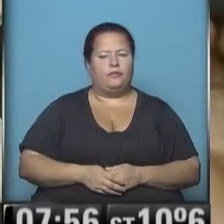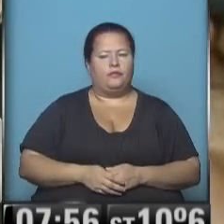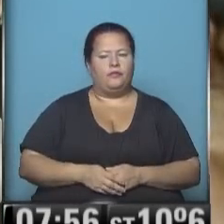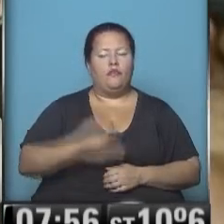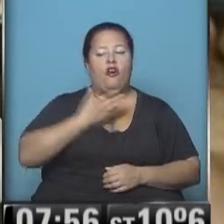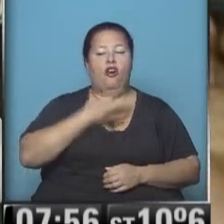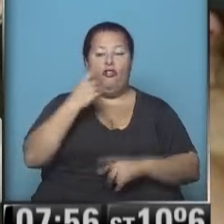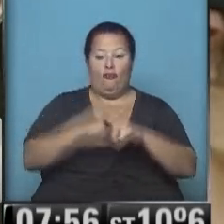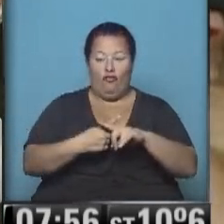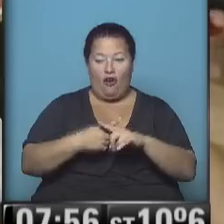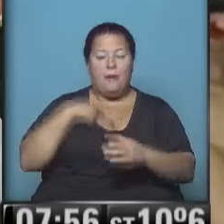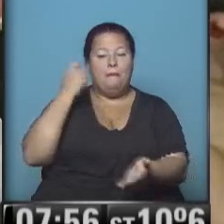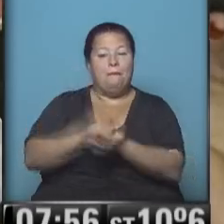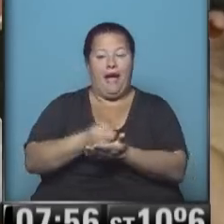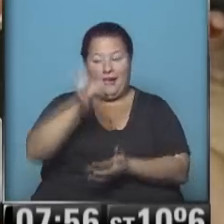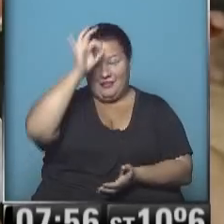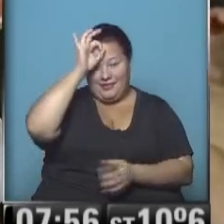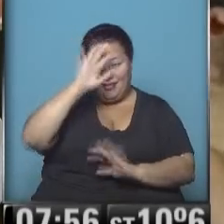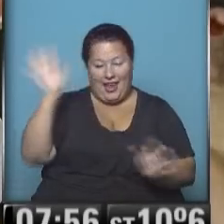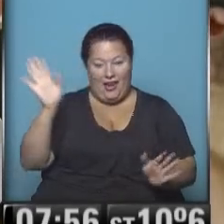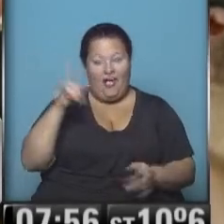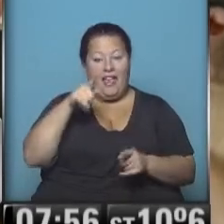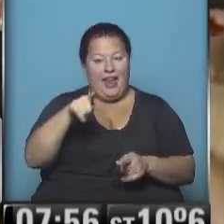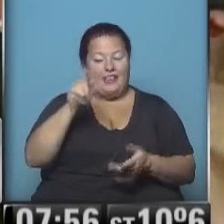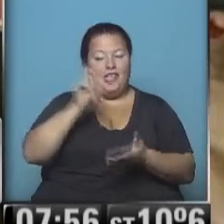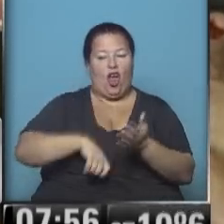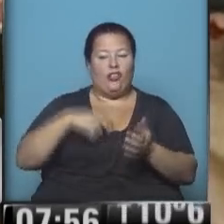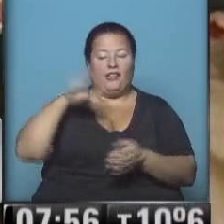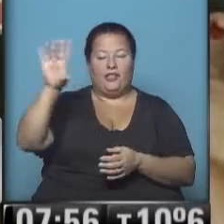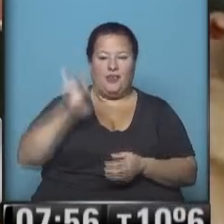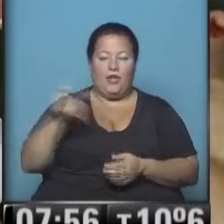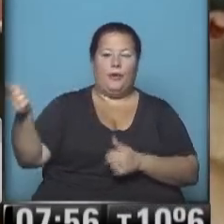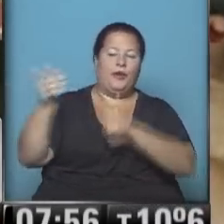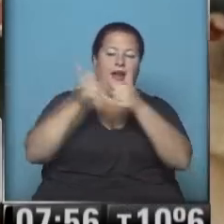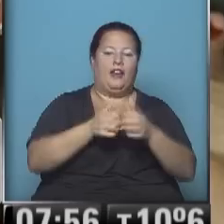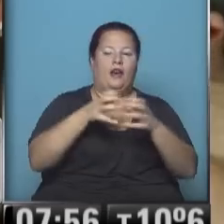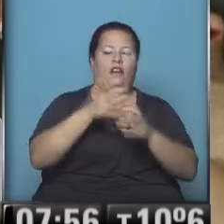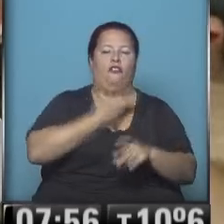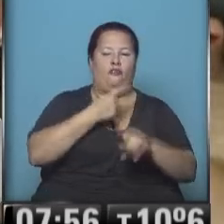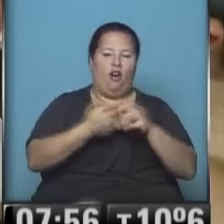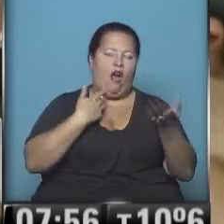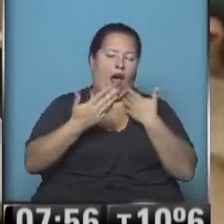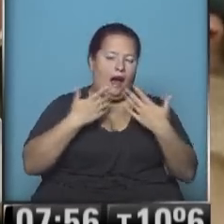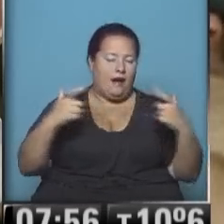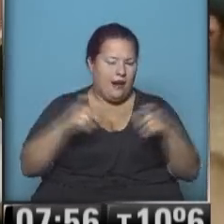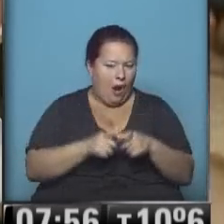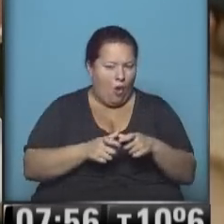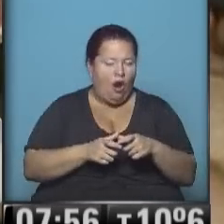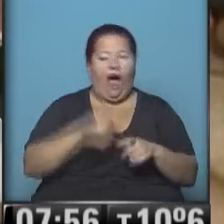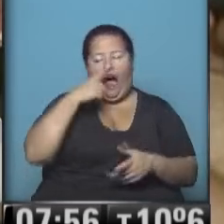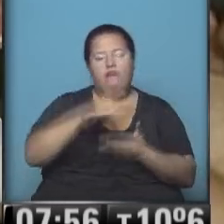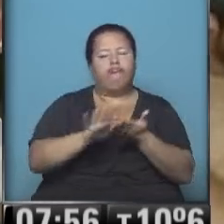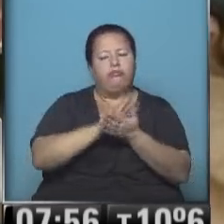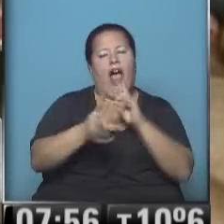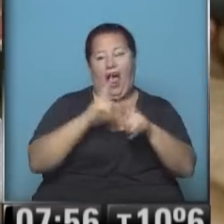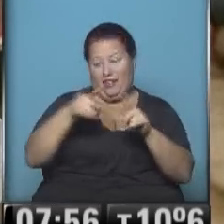con Fox, la que pagamos $0. En esa contratación él vino con la gente de Fox a hablar con nosotros y terminamos